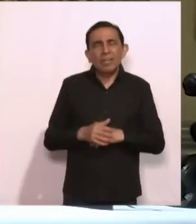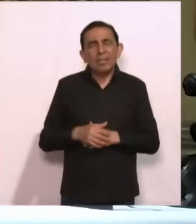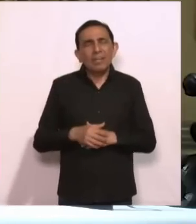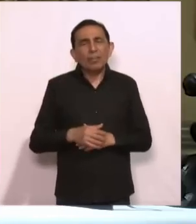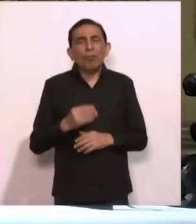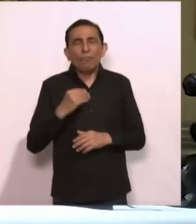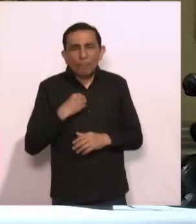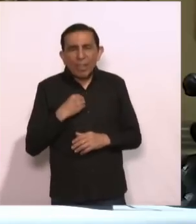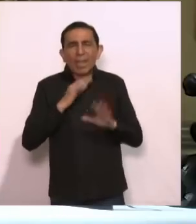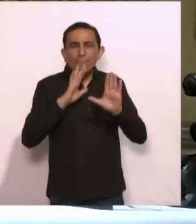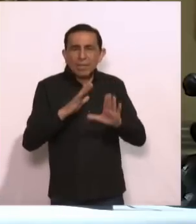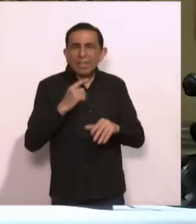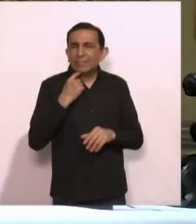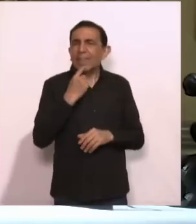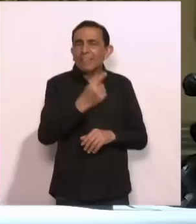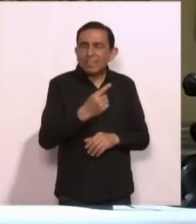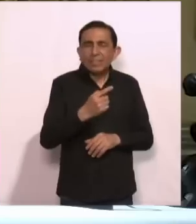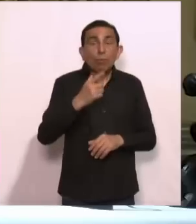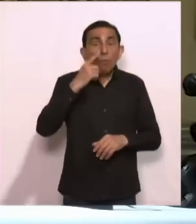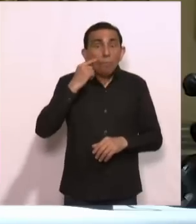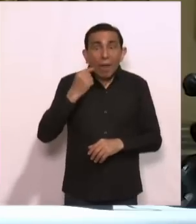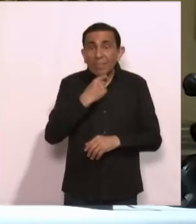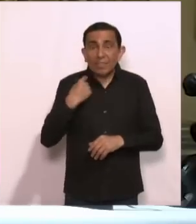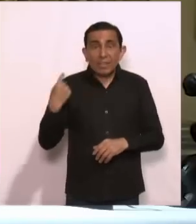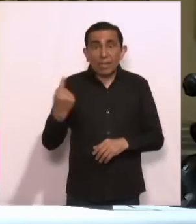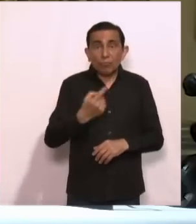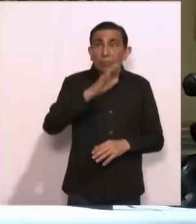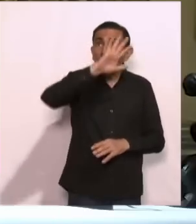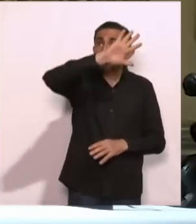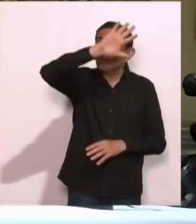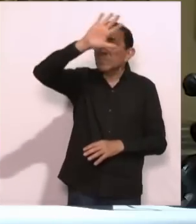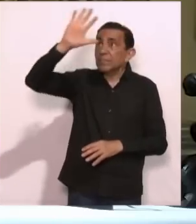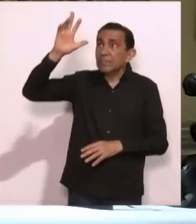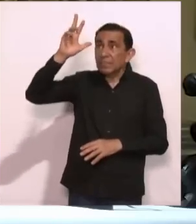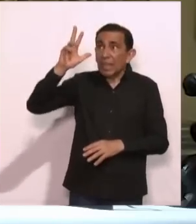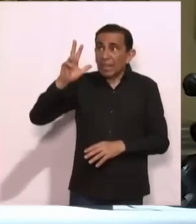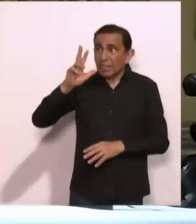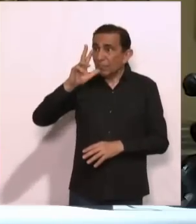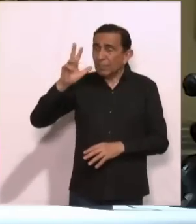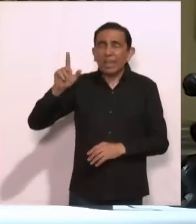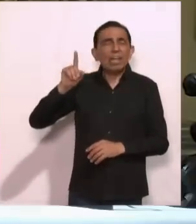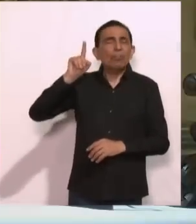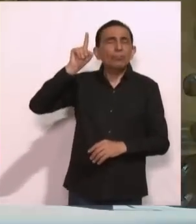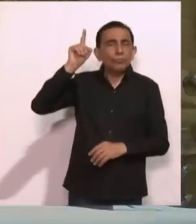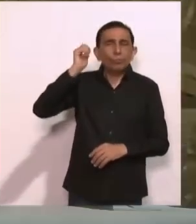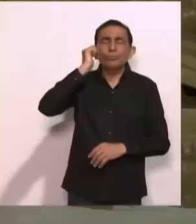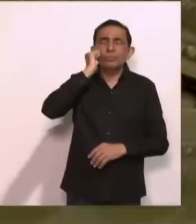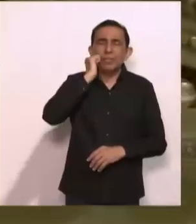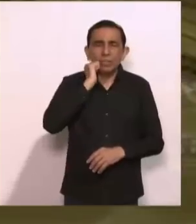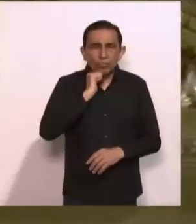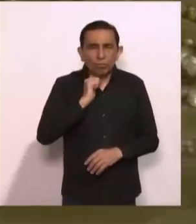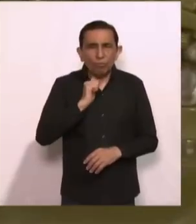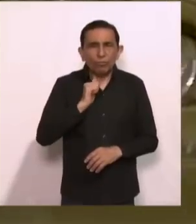con fe y esperanza. Padre nuestro que estás en el cielo, santificado sea